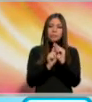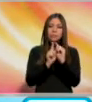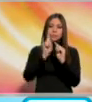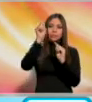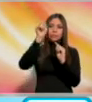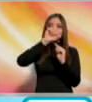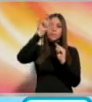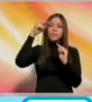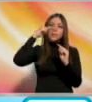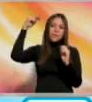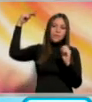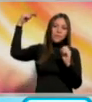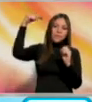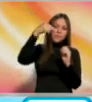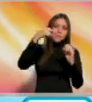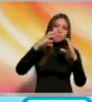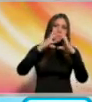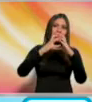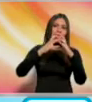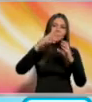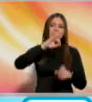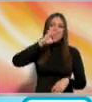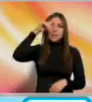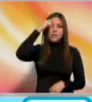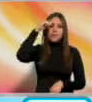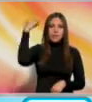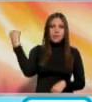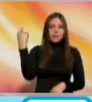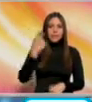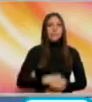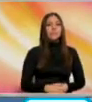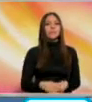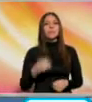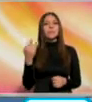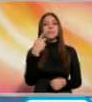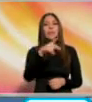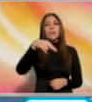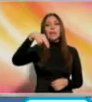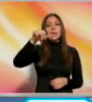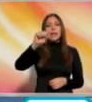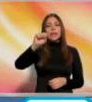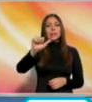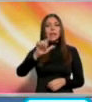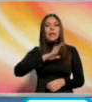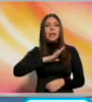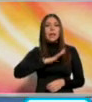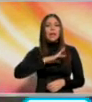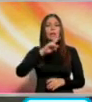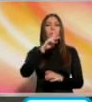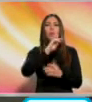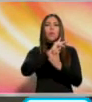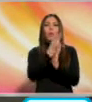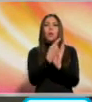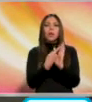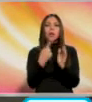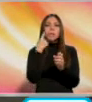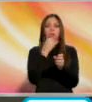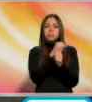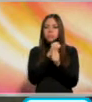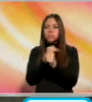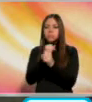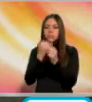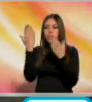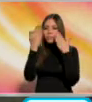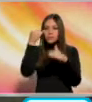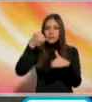Los asentamientos. En este particular caso, bueno, la NASA tiene un programa justo para estudiar los arrecifes de coral, por ejemplo.